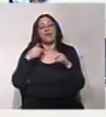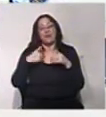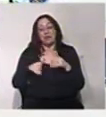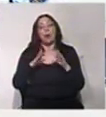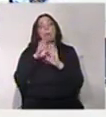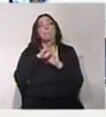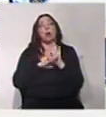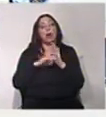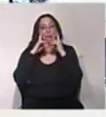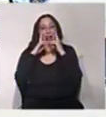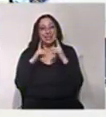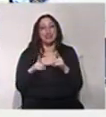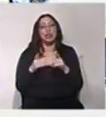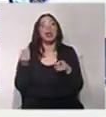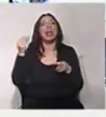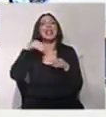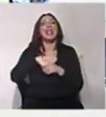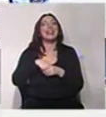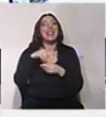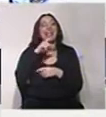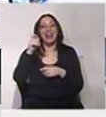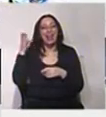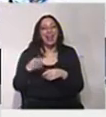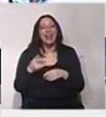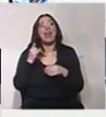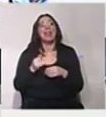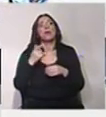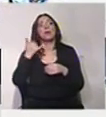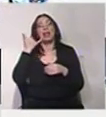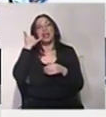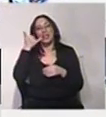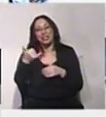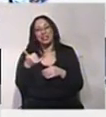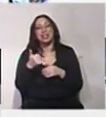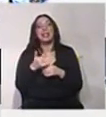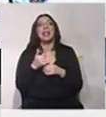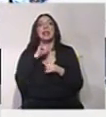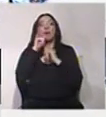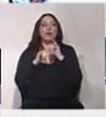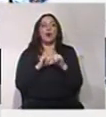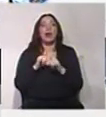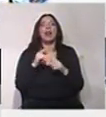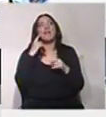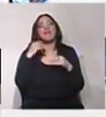de atención integral, está habilitada una línea que ya hemos hablado en el informe, pero es la línea